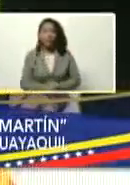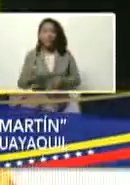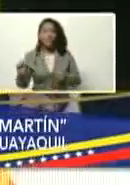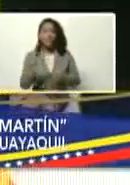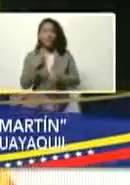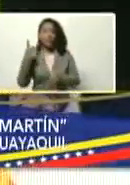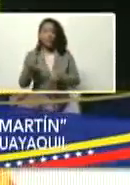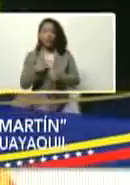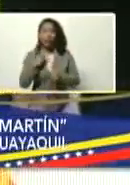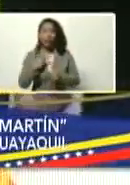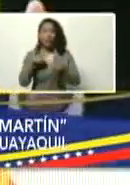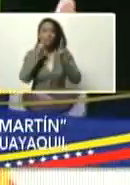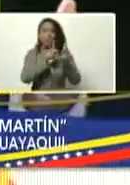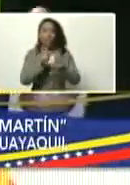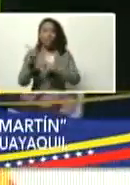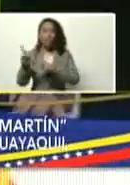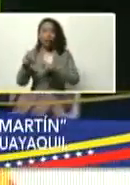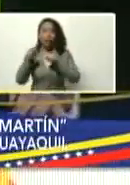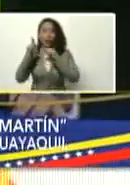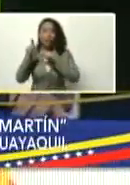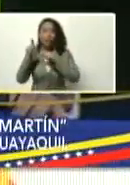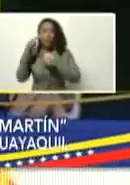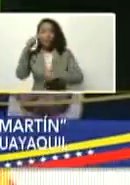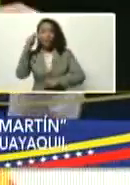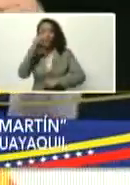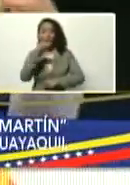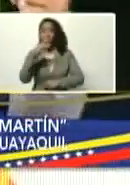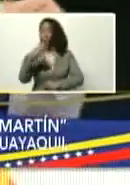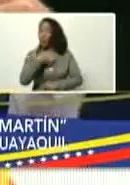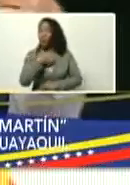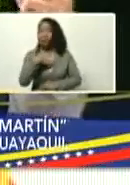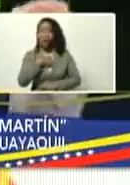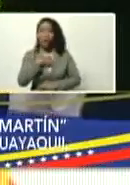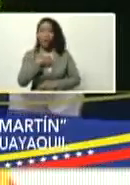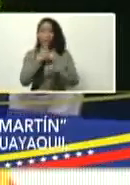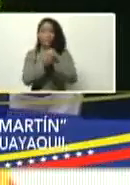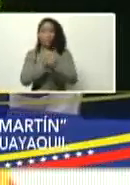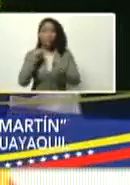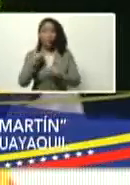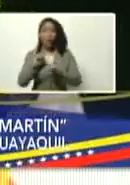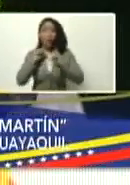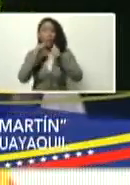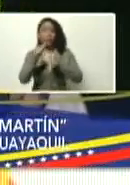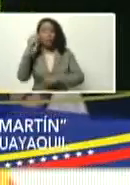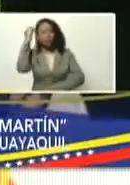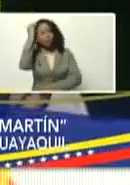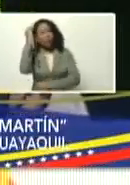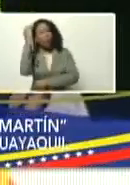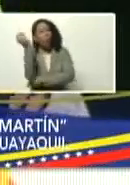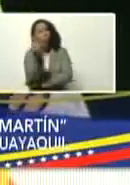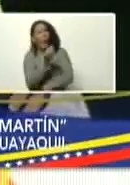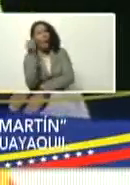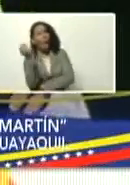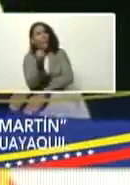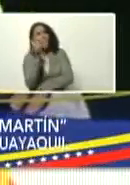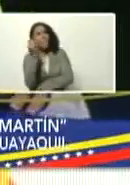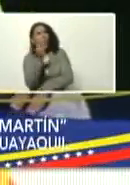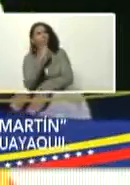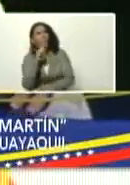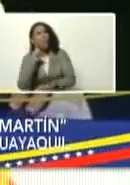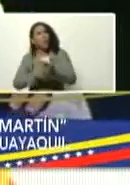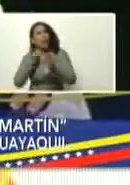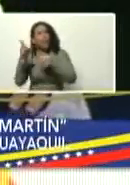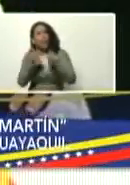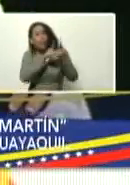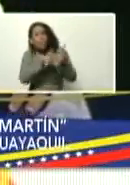principal que él se planeaba. Eso se da cuenta que no es posible y empieza a pensar cómo cumplir ese plan,